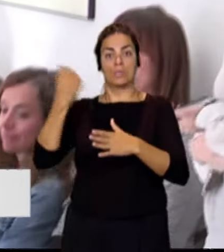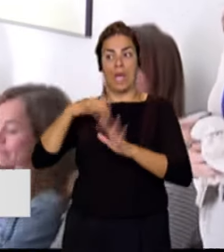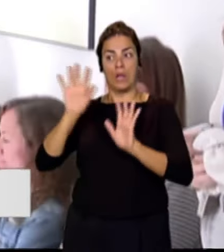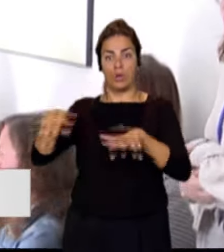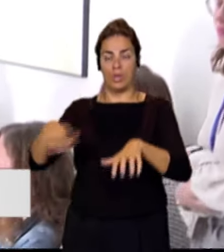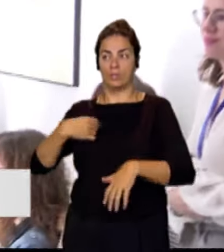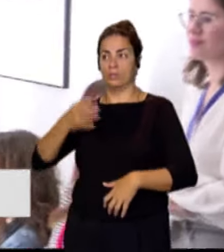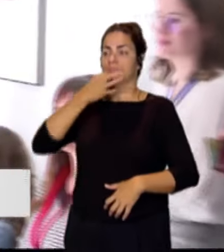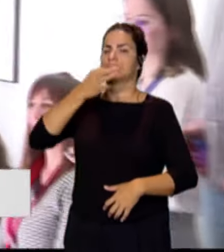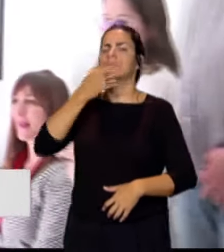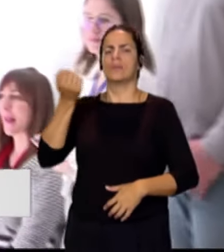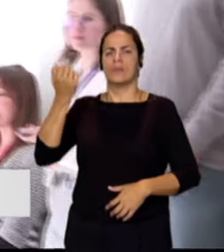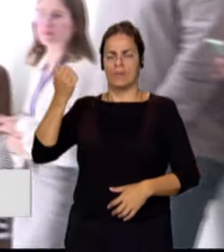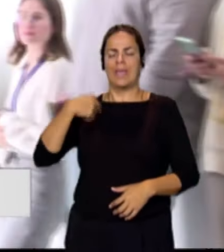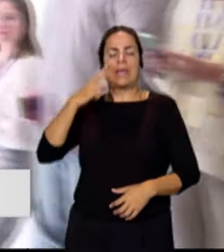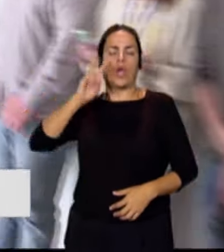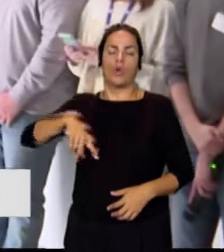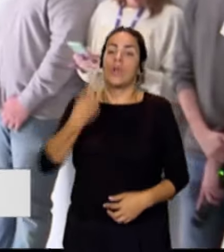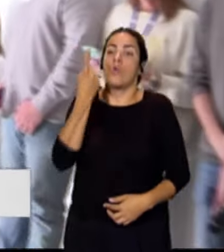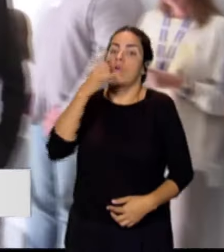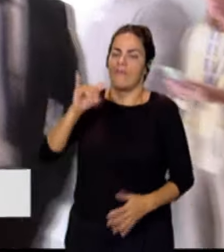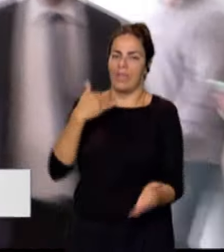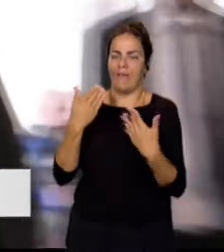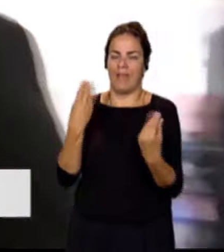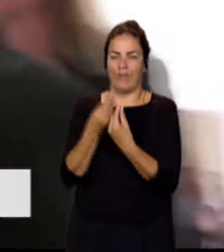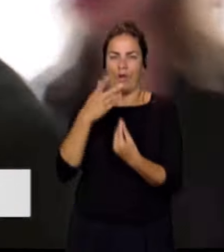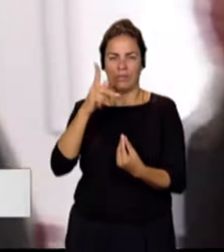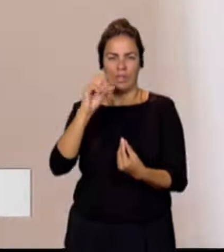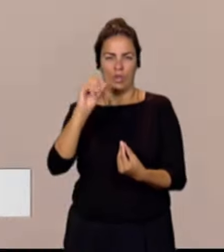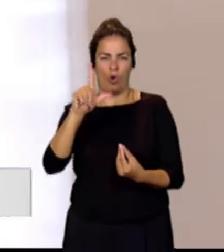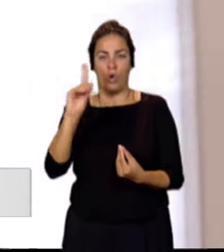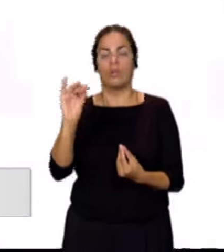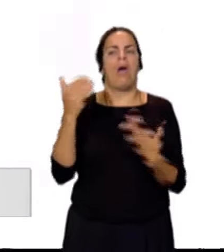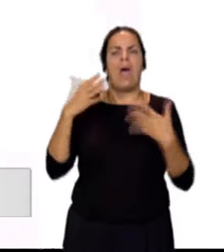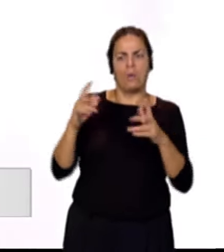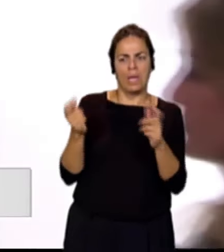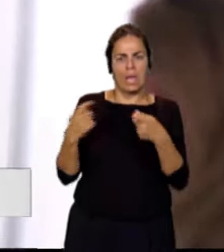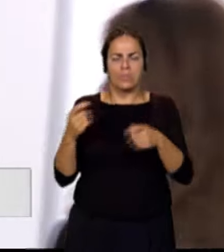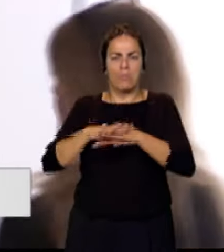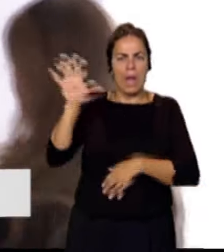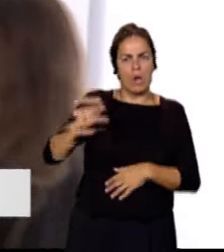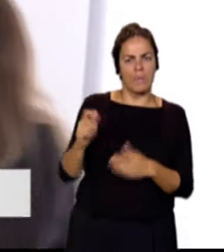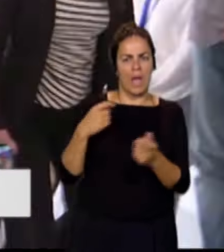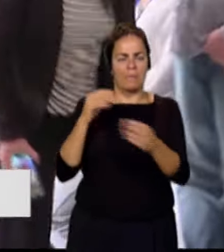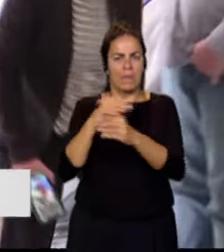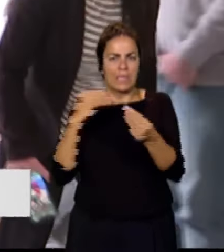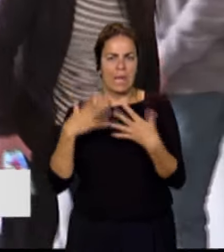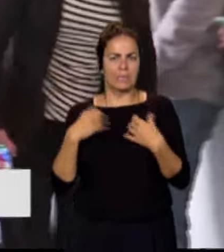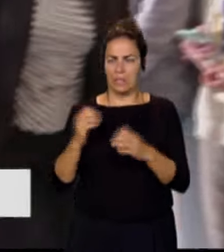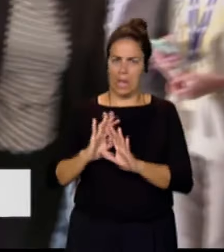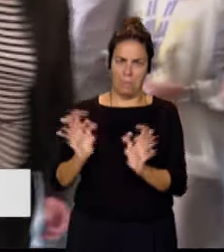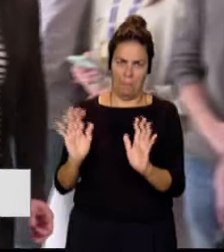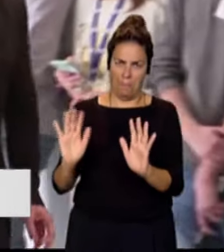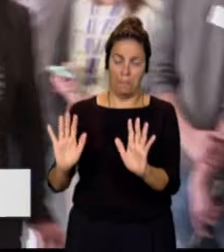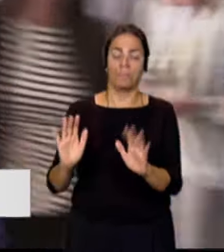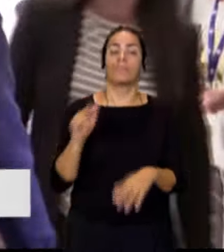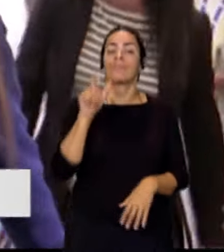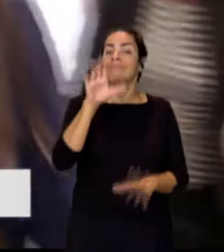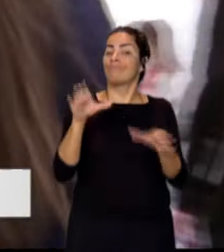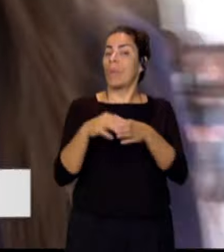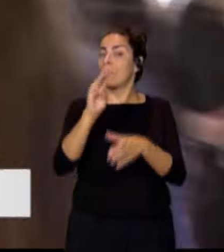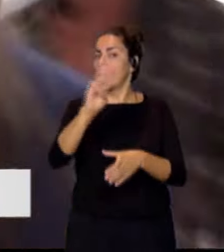habló una vez con coldo Aunque sin negociar ninguna adquisición de material sanitario el PP exigirá que